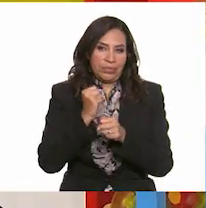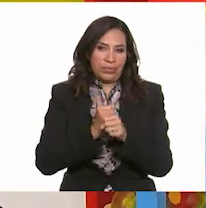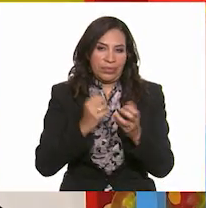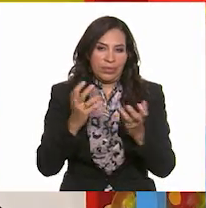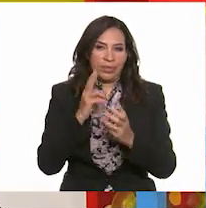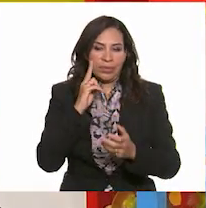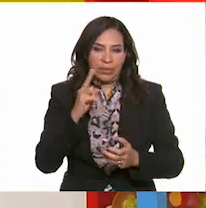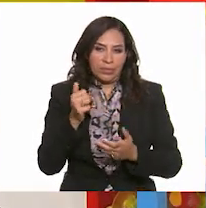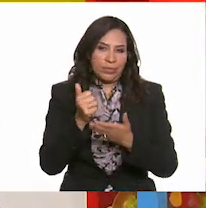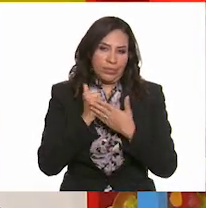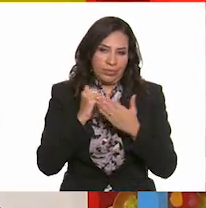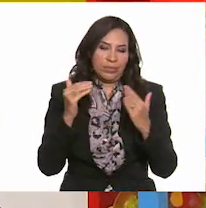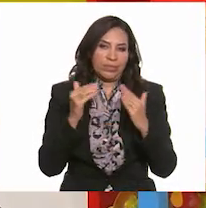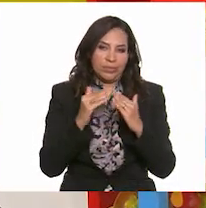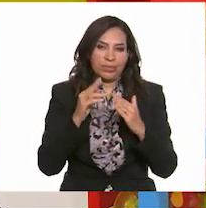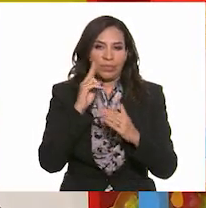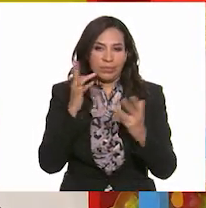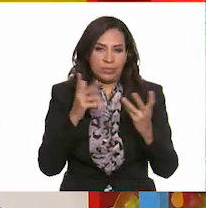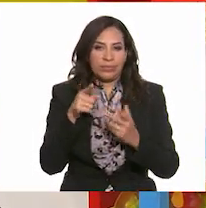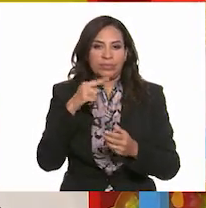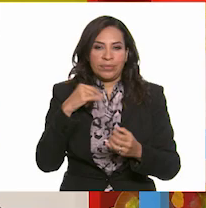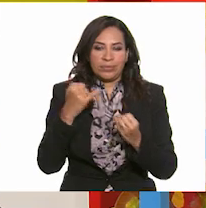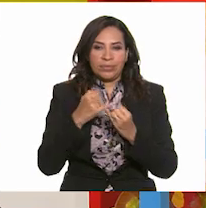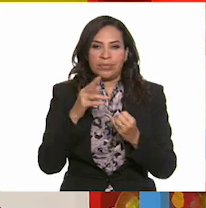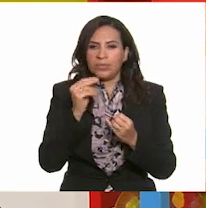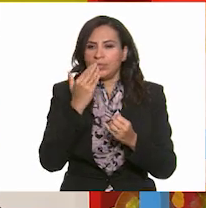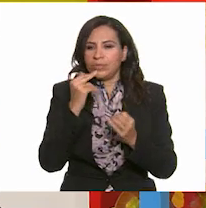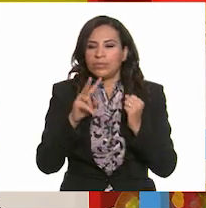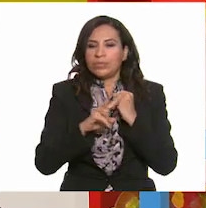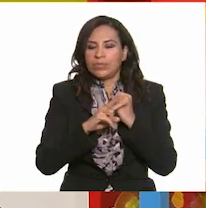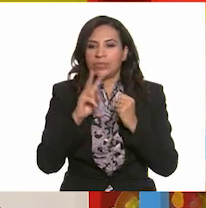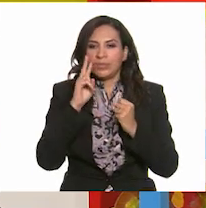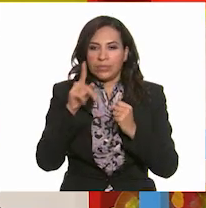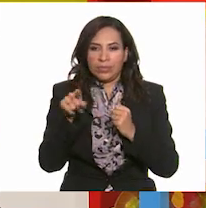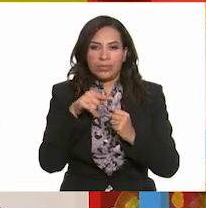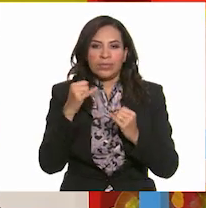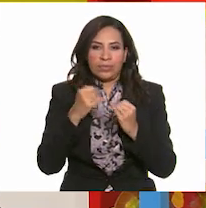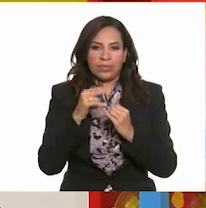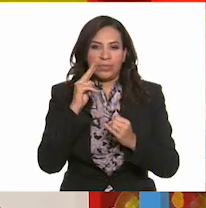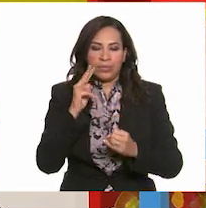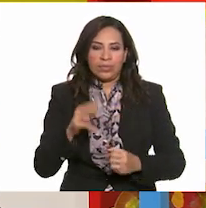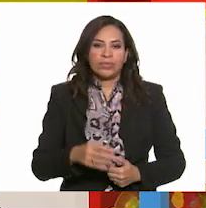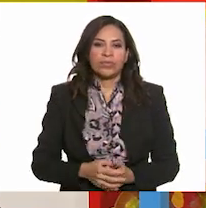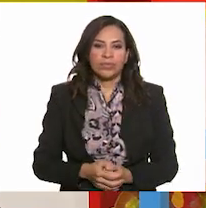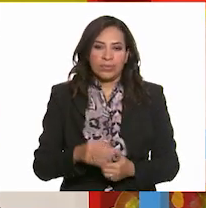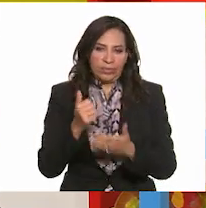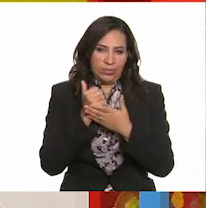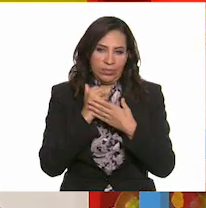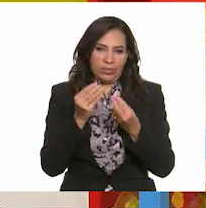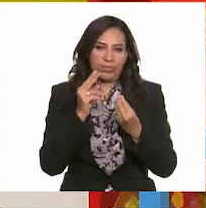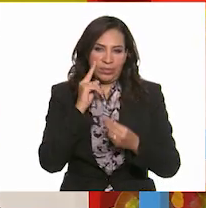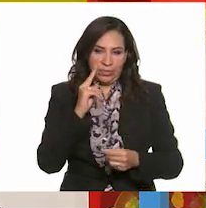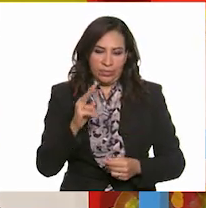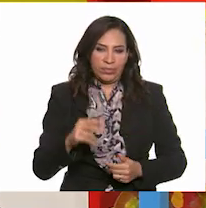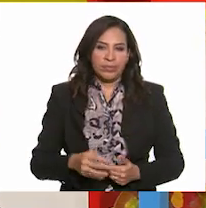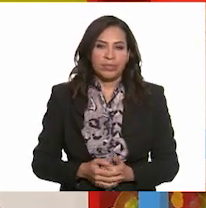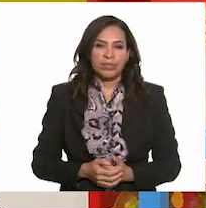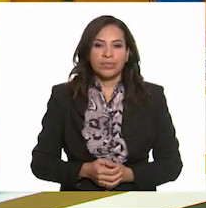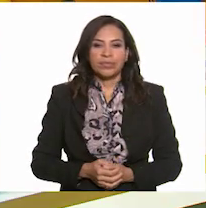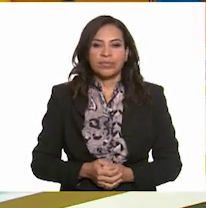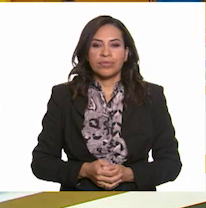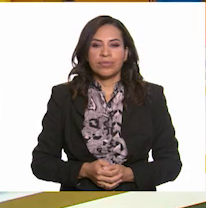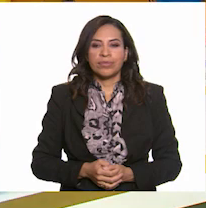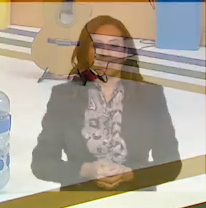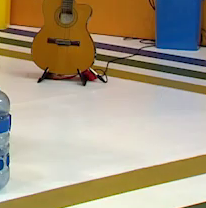practicarlo. Ay, ayúdenme en casa, háganlo conmigo, aunque no tengan el vasito, pero hagan así la mímica. Me va a ayudar ¿Listo? Mucho. Si vamos, conmigo. Una,